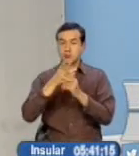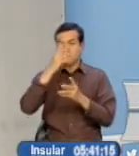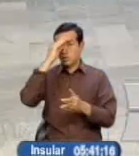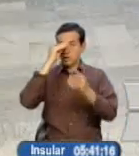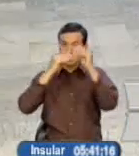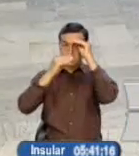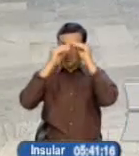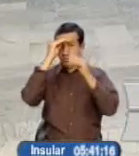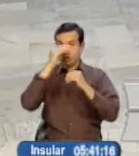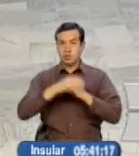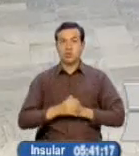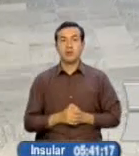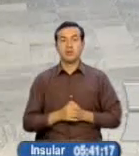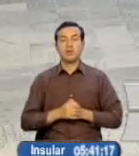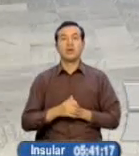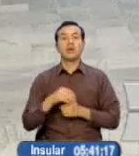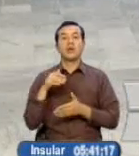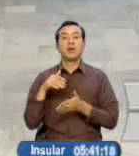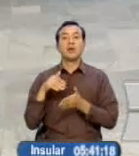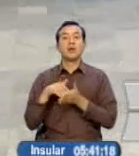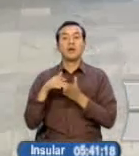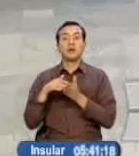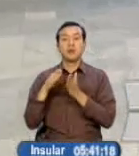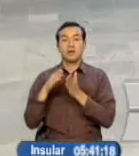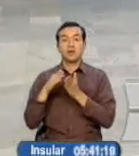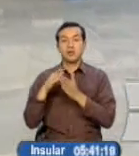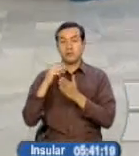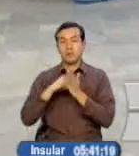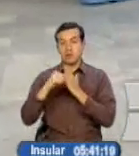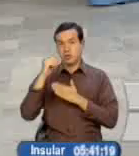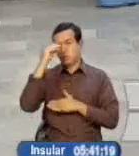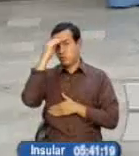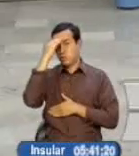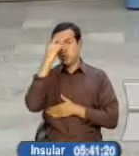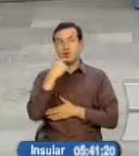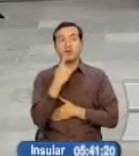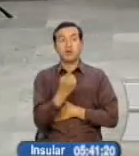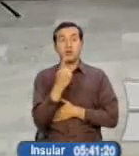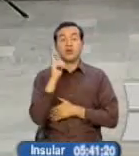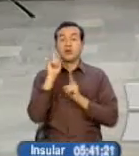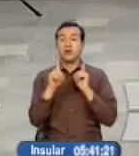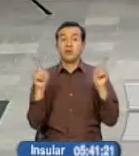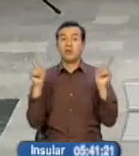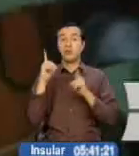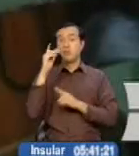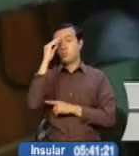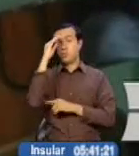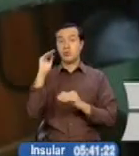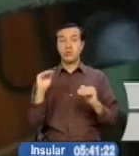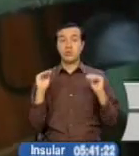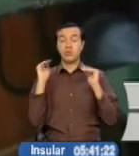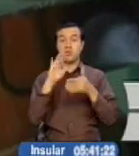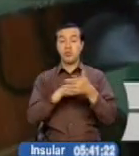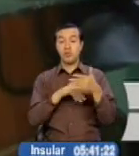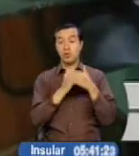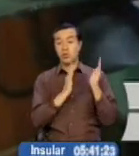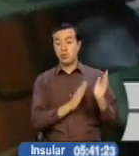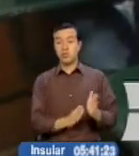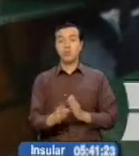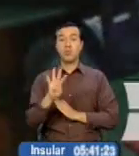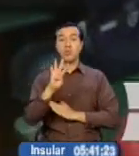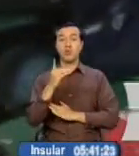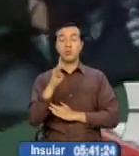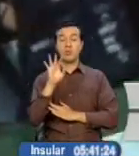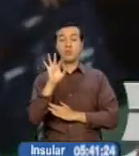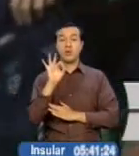aprendizaje. Espinosa explicó que según estudios internacionales, en los países con alto desarrollo educativo, la carga horaria promedio es de